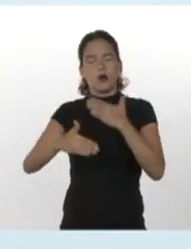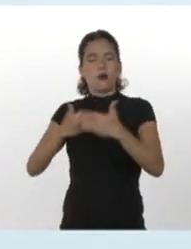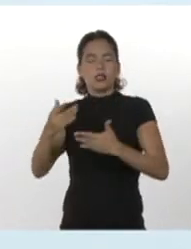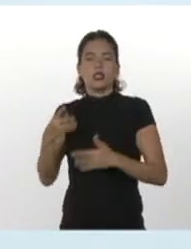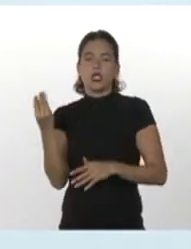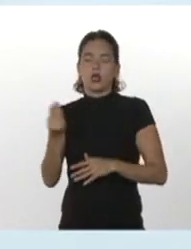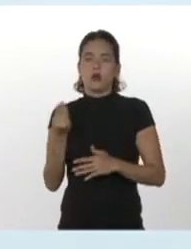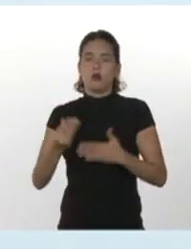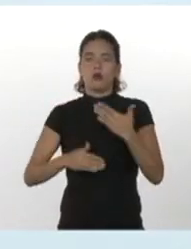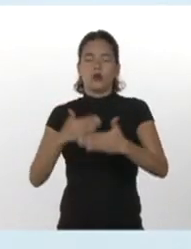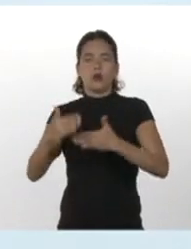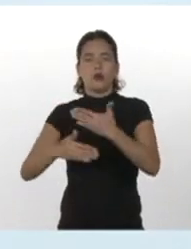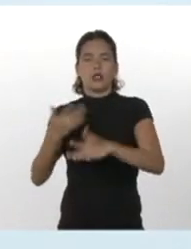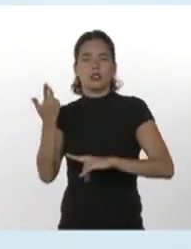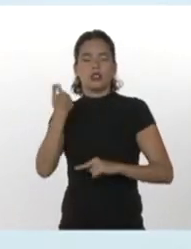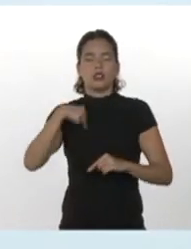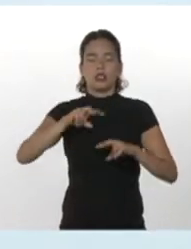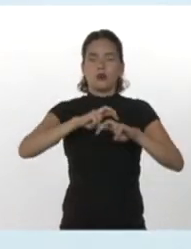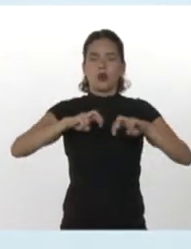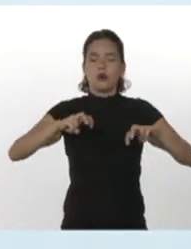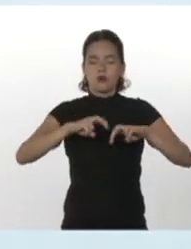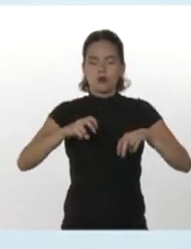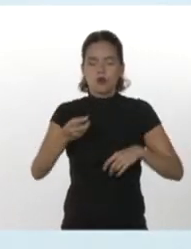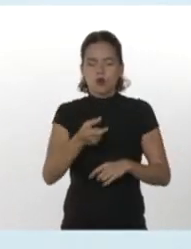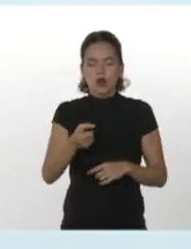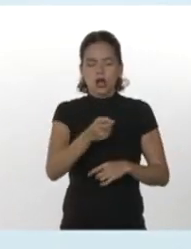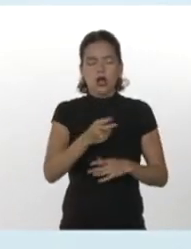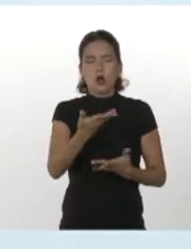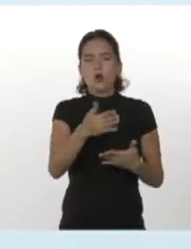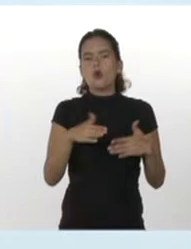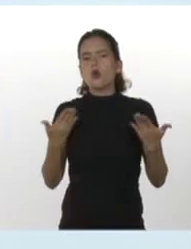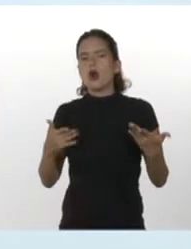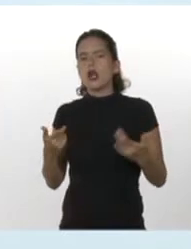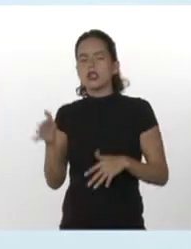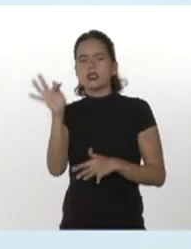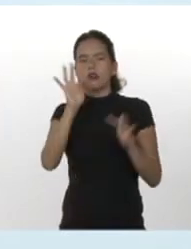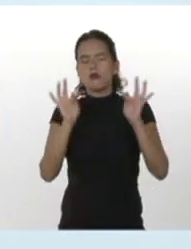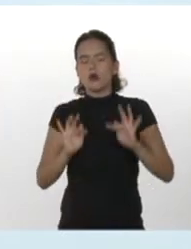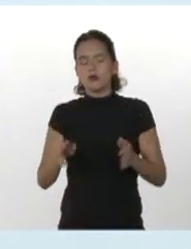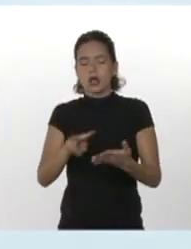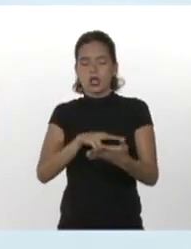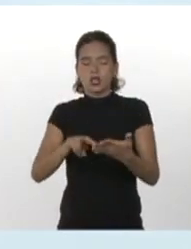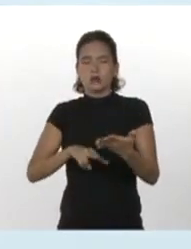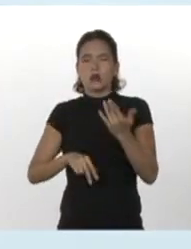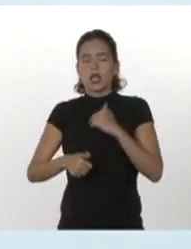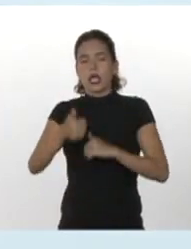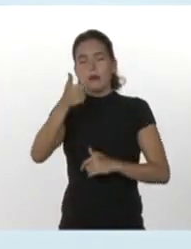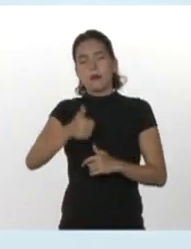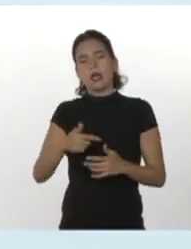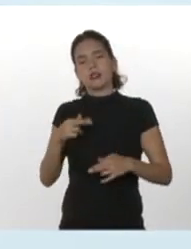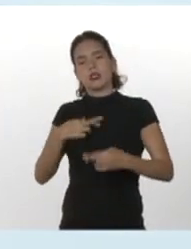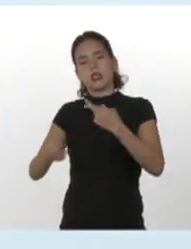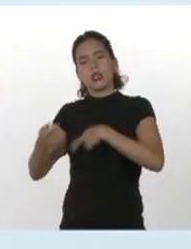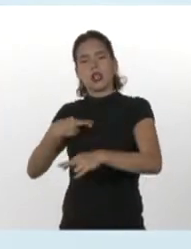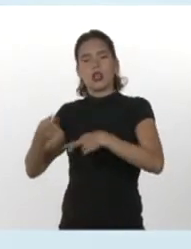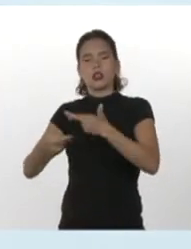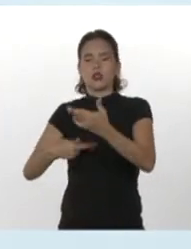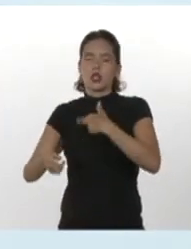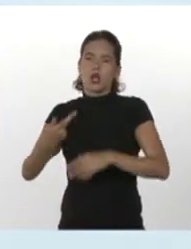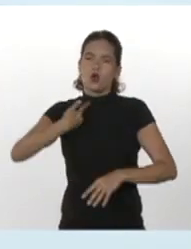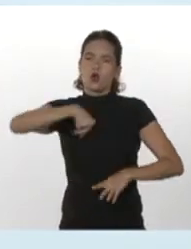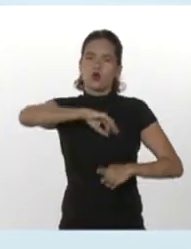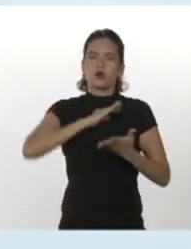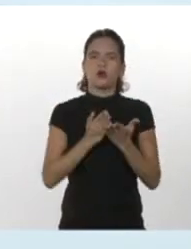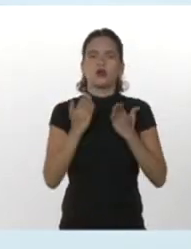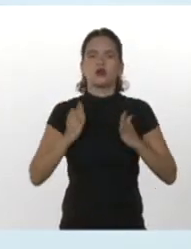como todo avanza debemos buscar cuál es ese método de lectura que más se relaciona con nuestro